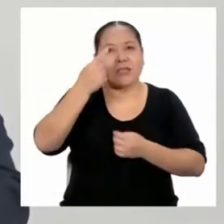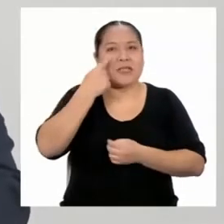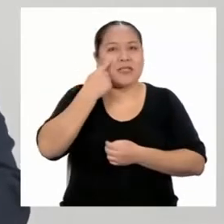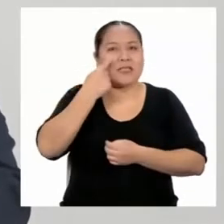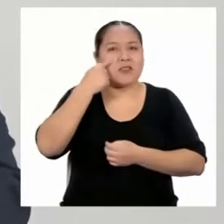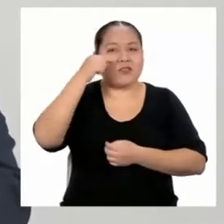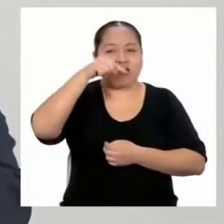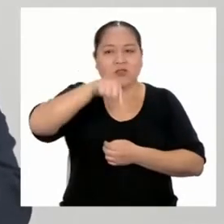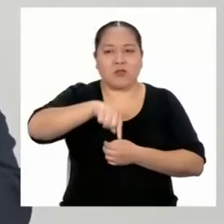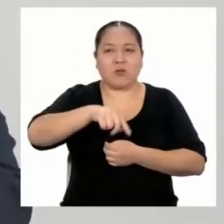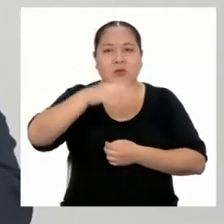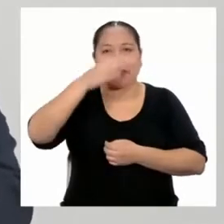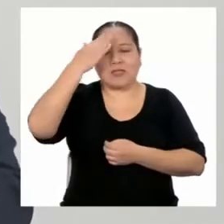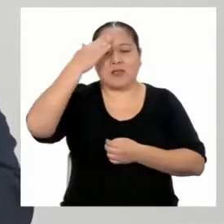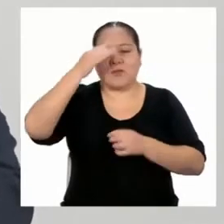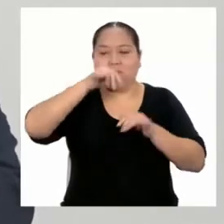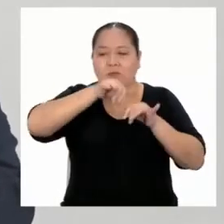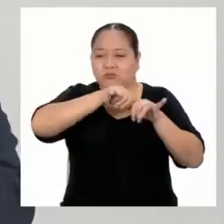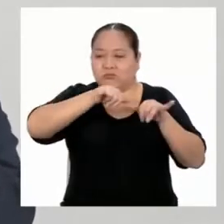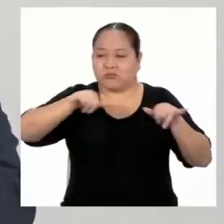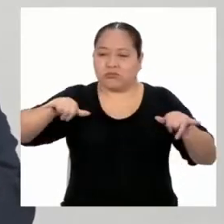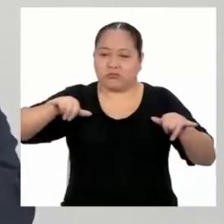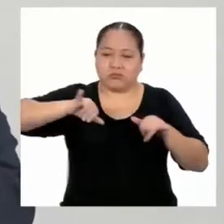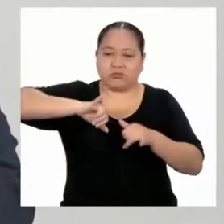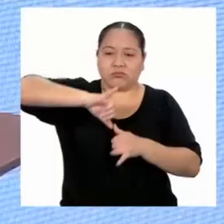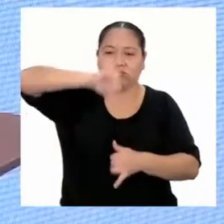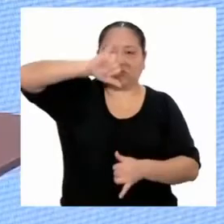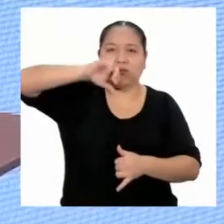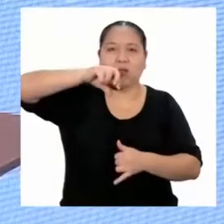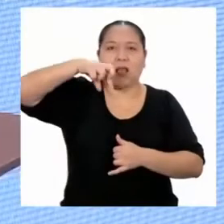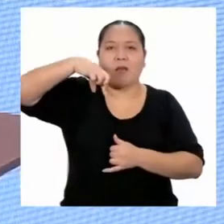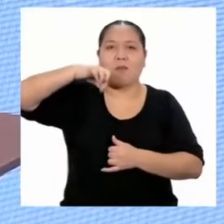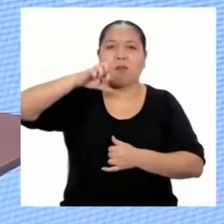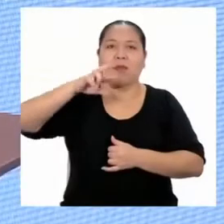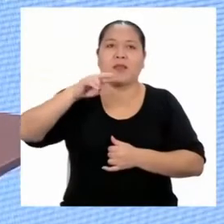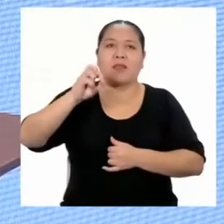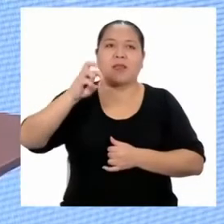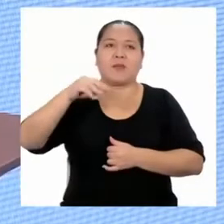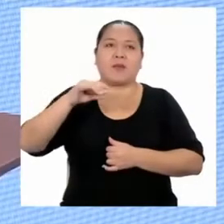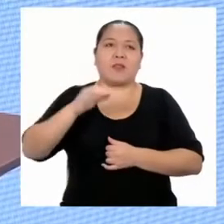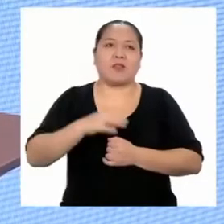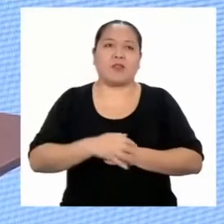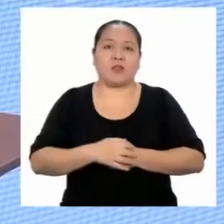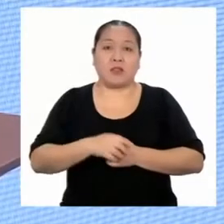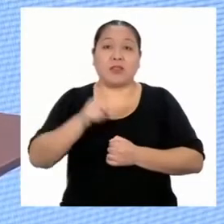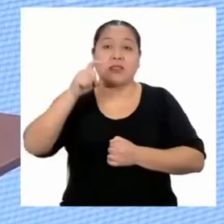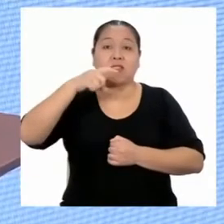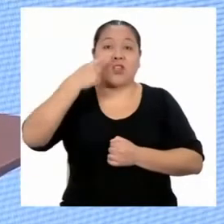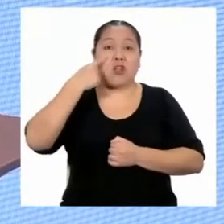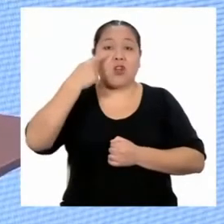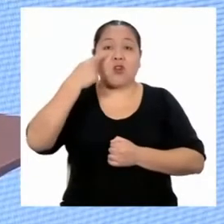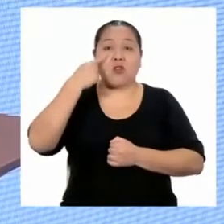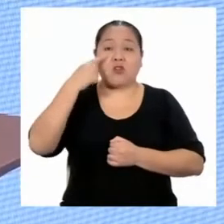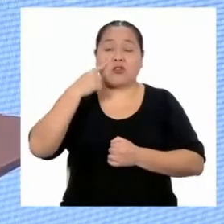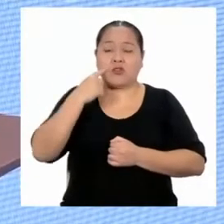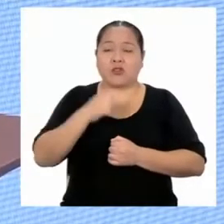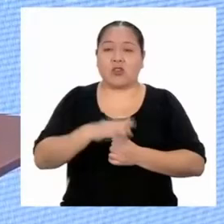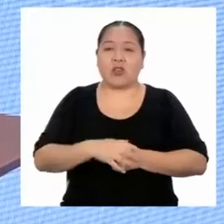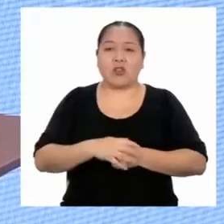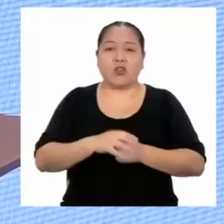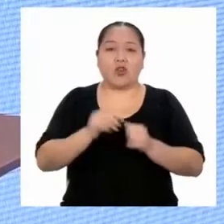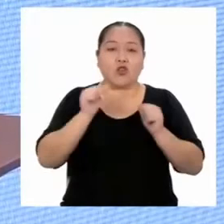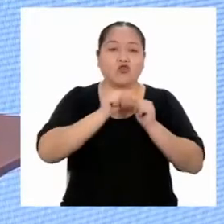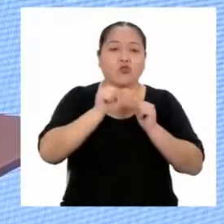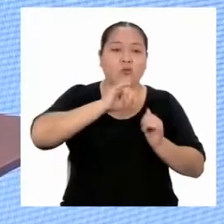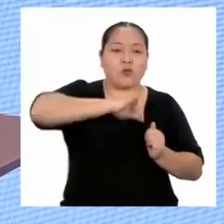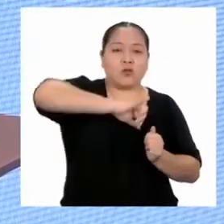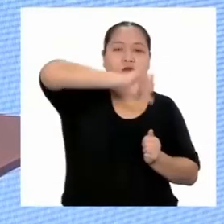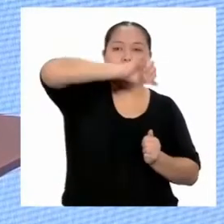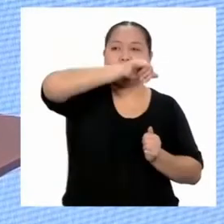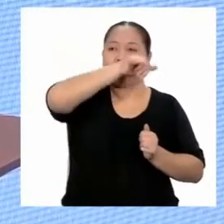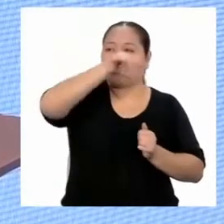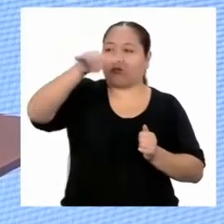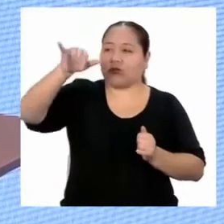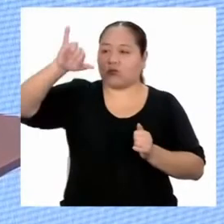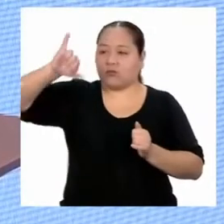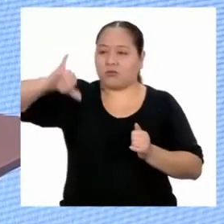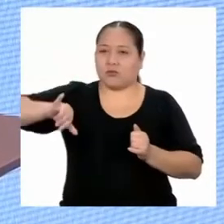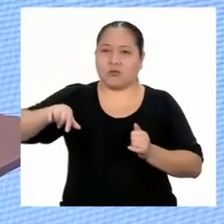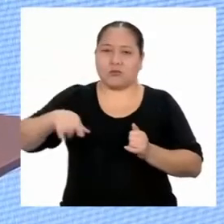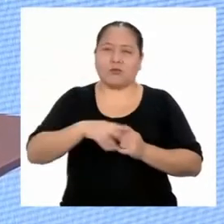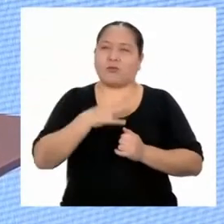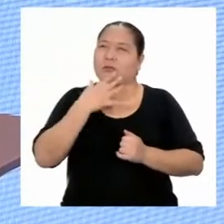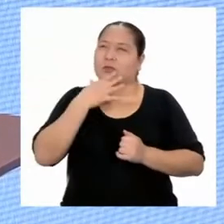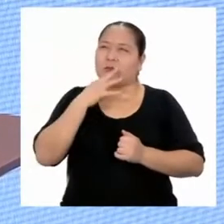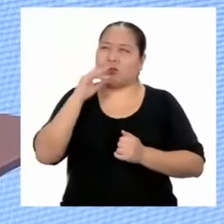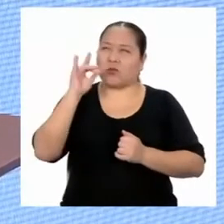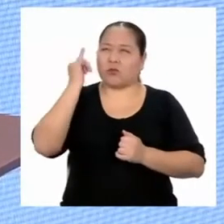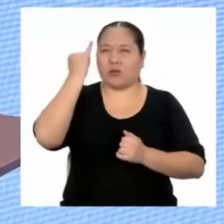conocer para calcular el perímetro del terreno? Pues necesito conocer los valores de todos los lados del terreno. Creo que tengo una